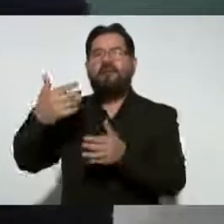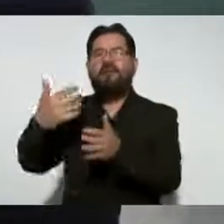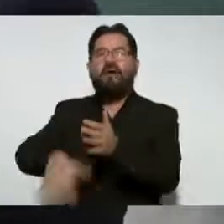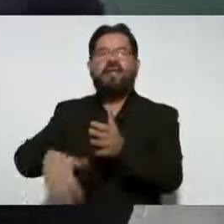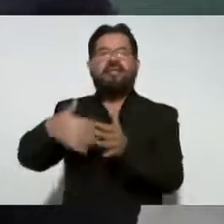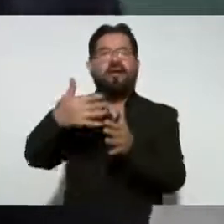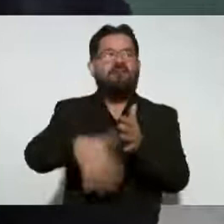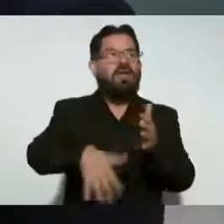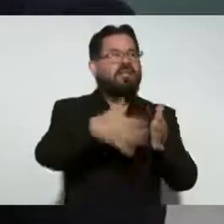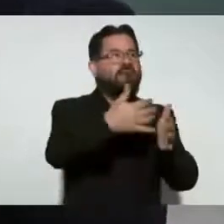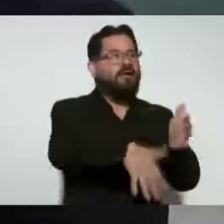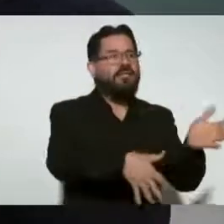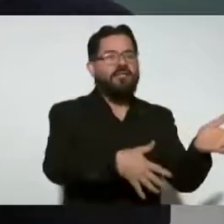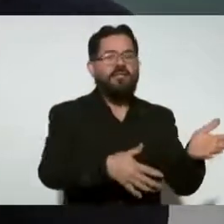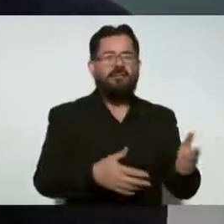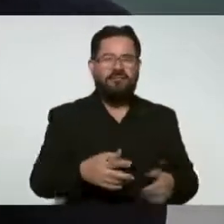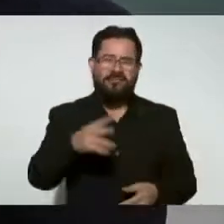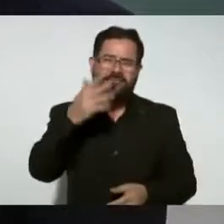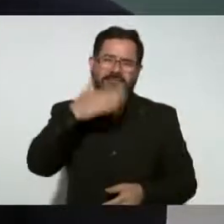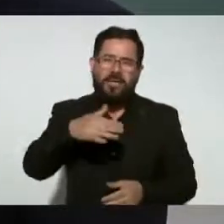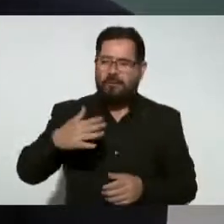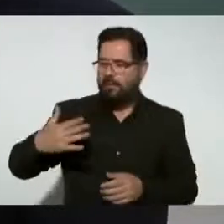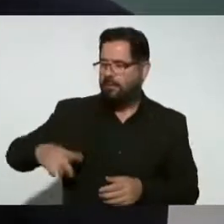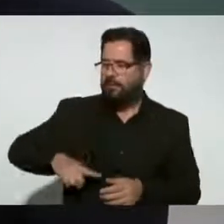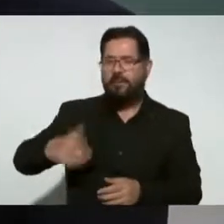Había mucha corrupción,